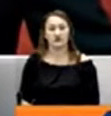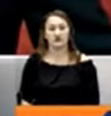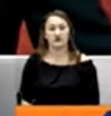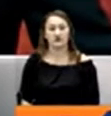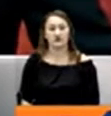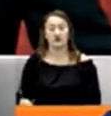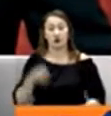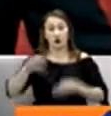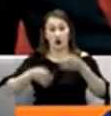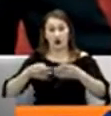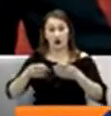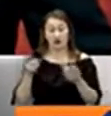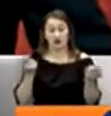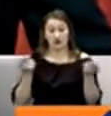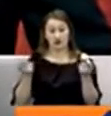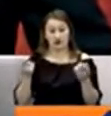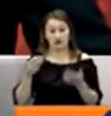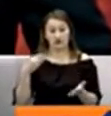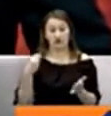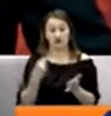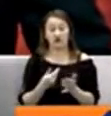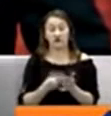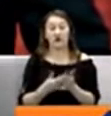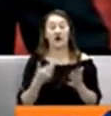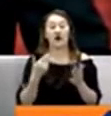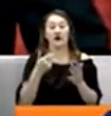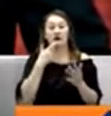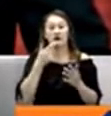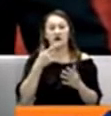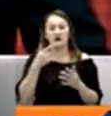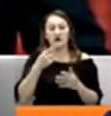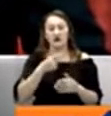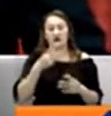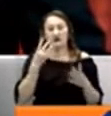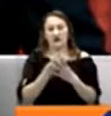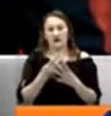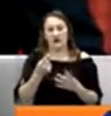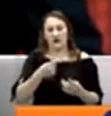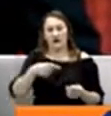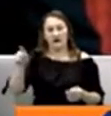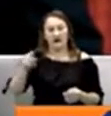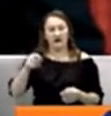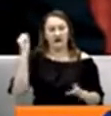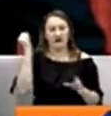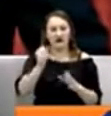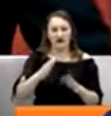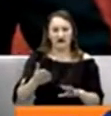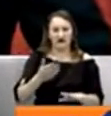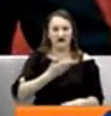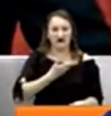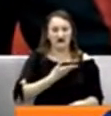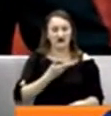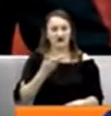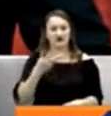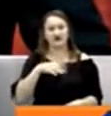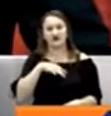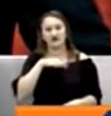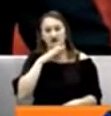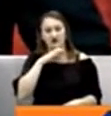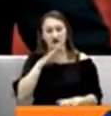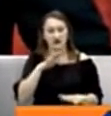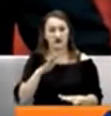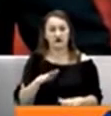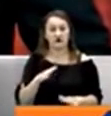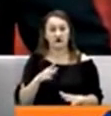Un juez de control de garantías envió a la cárcel a un hombre señalado de asesinar a su mamá y su mascota en Bosa Sur de Bogotá. Según las autoridades,